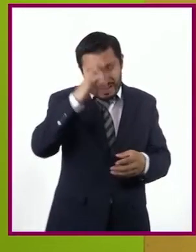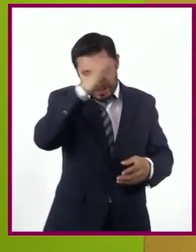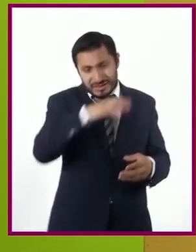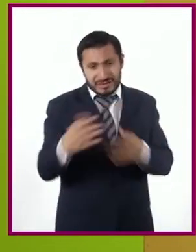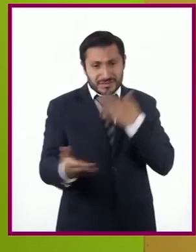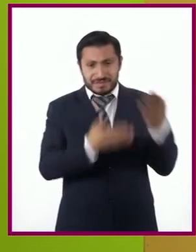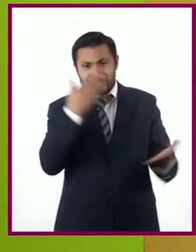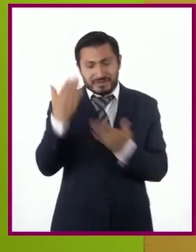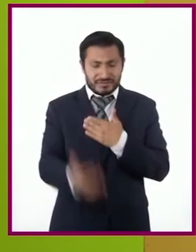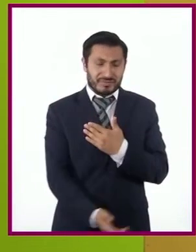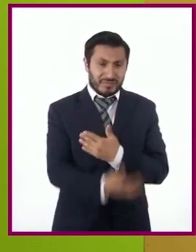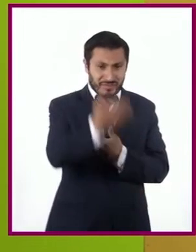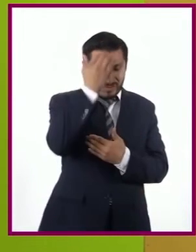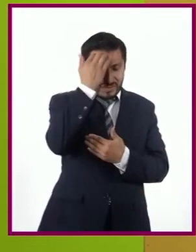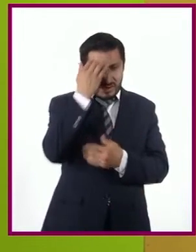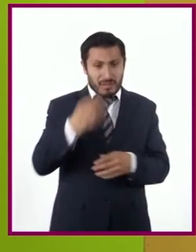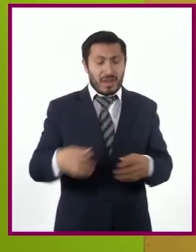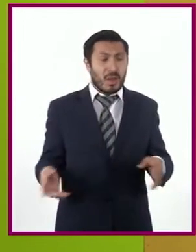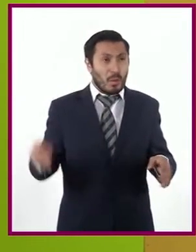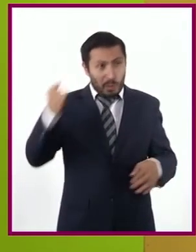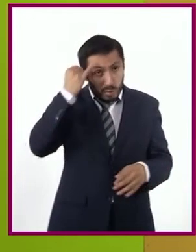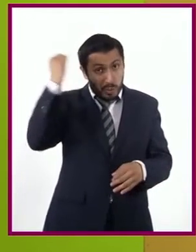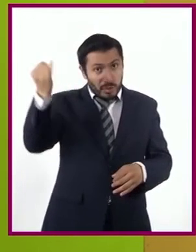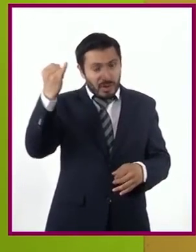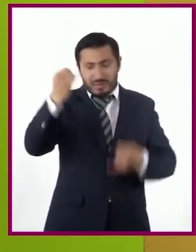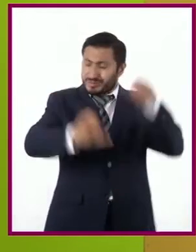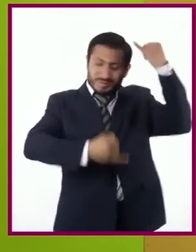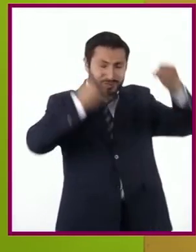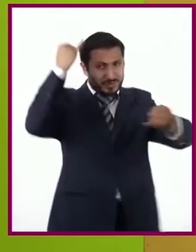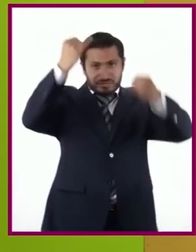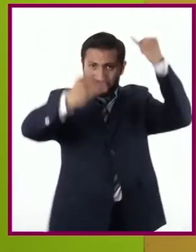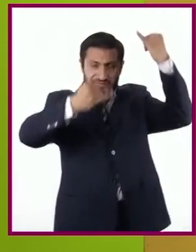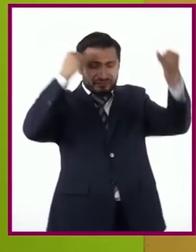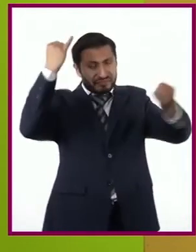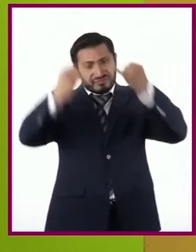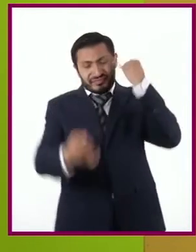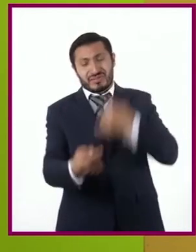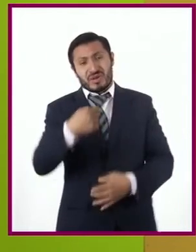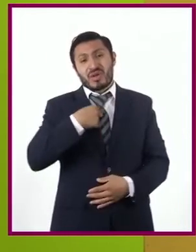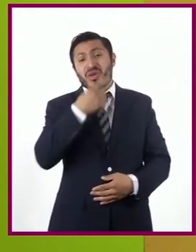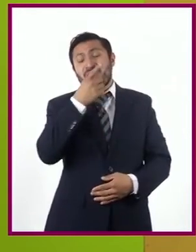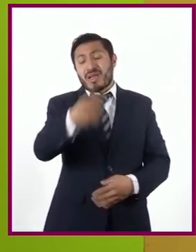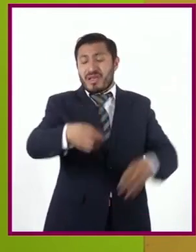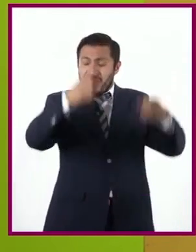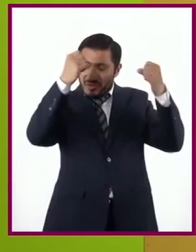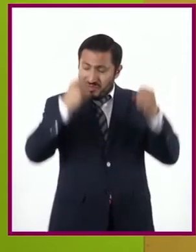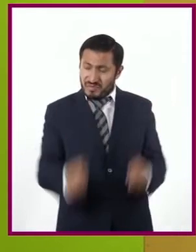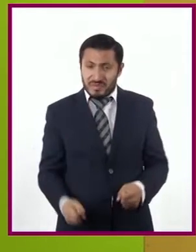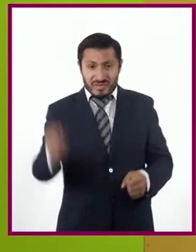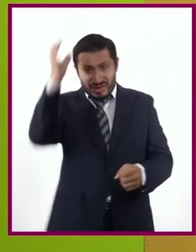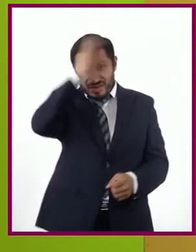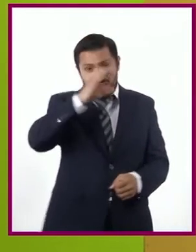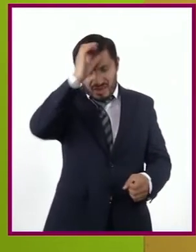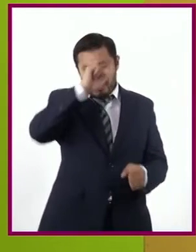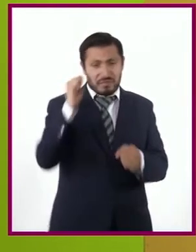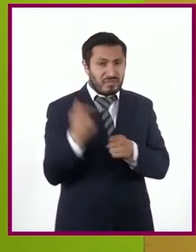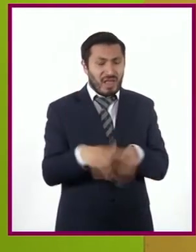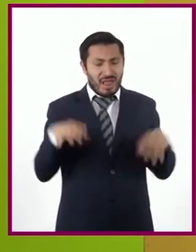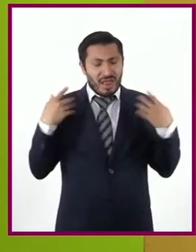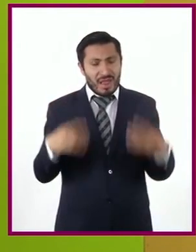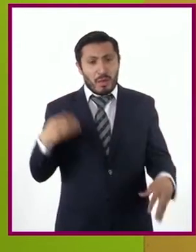estudio, conocimiento, intuición e imaginación. Les aseguro que ser un científico es algo muy